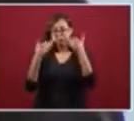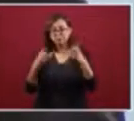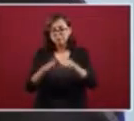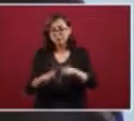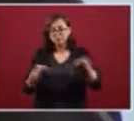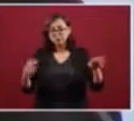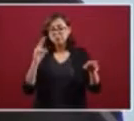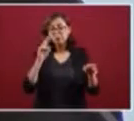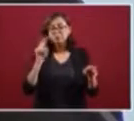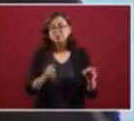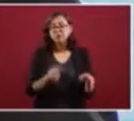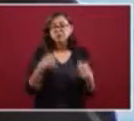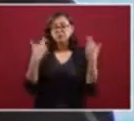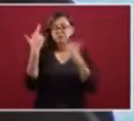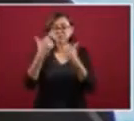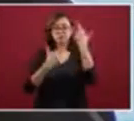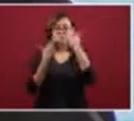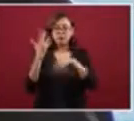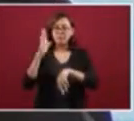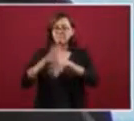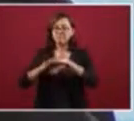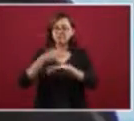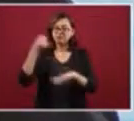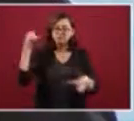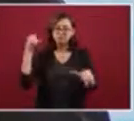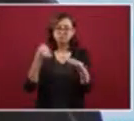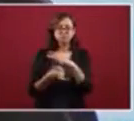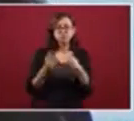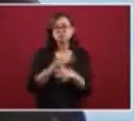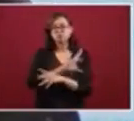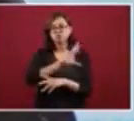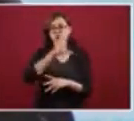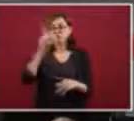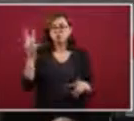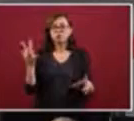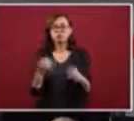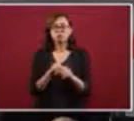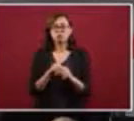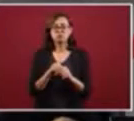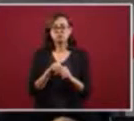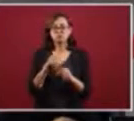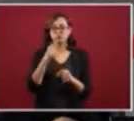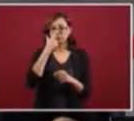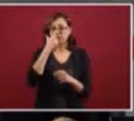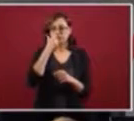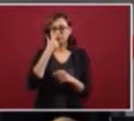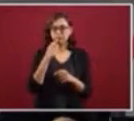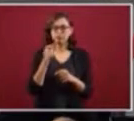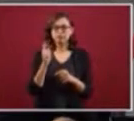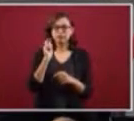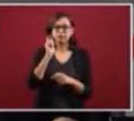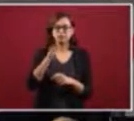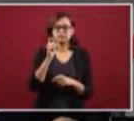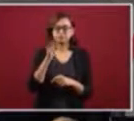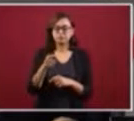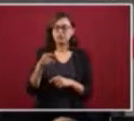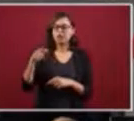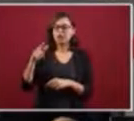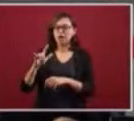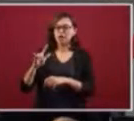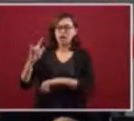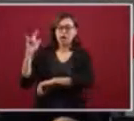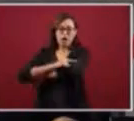una verificación con mayor detalle de lo que fue la grabadora de la torre del aeropuerto de